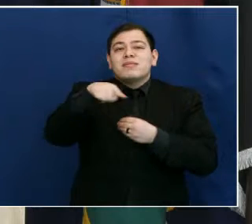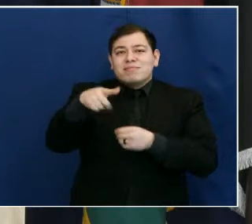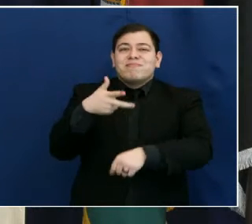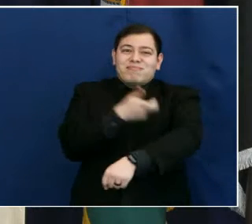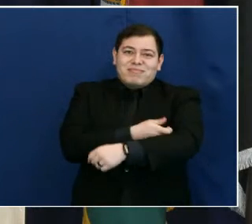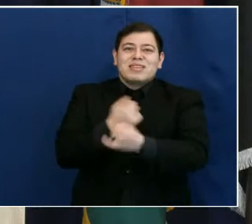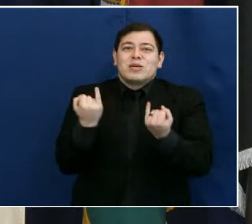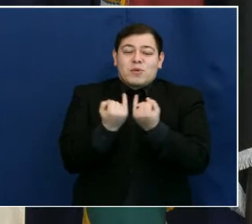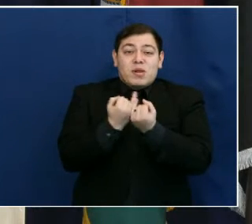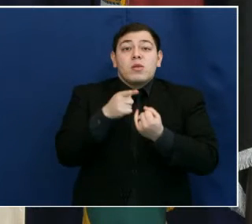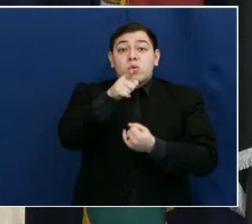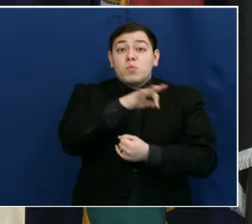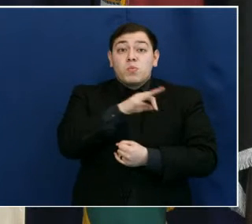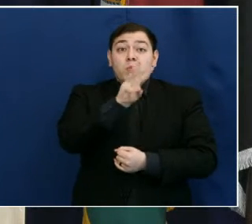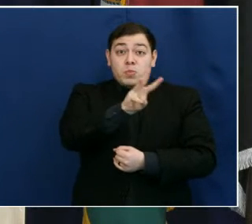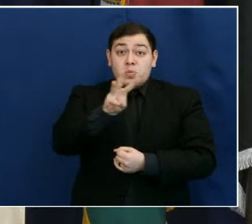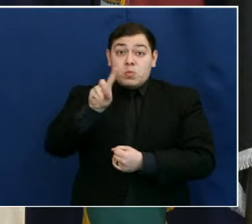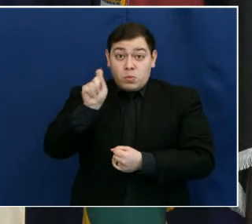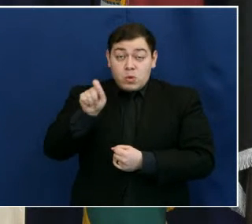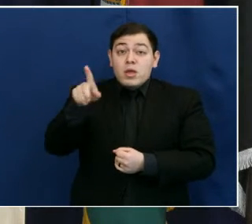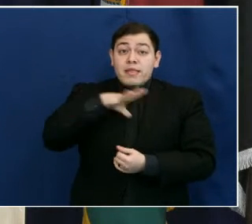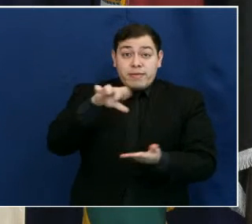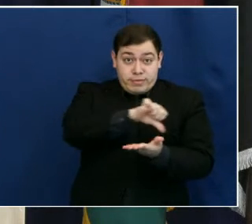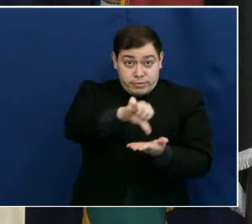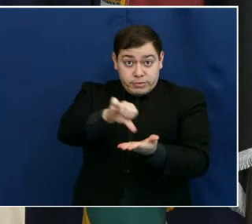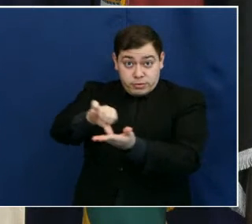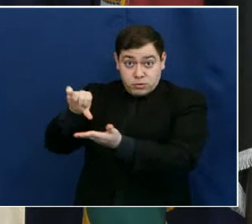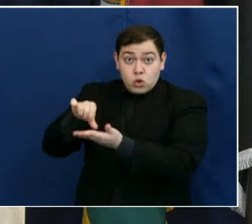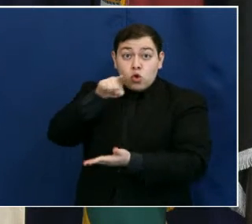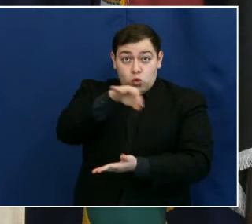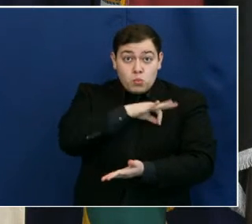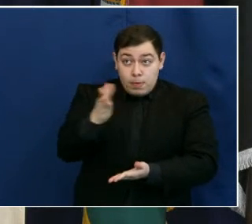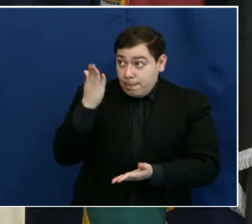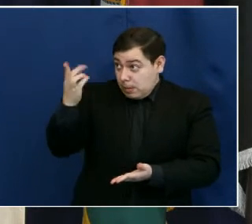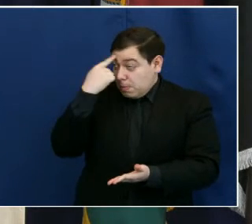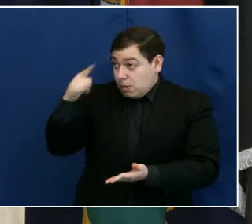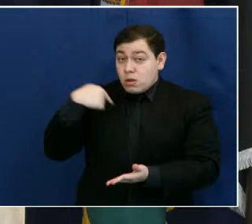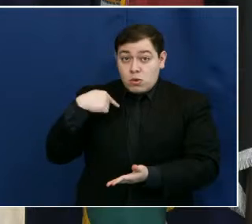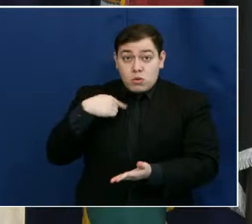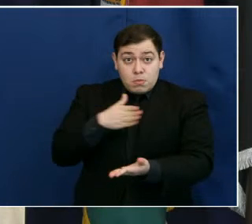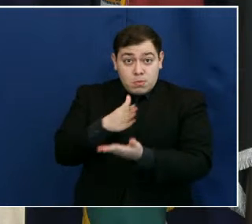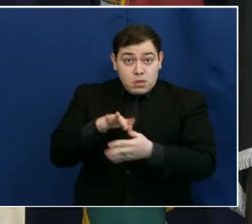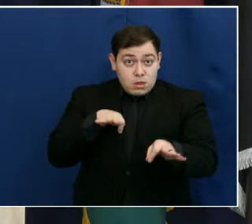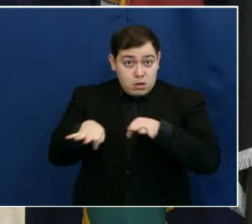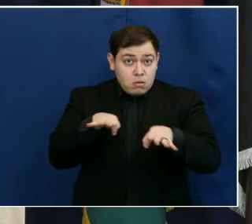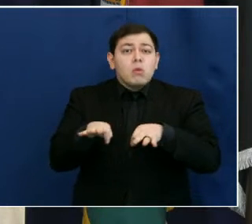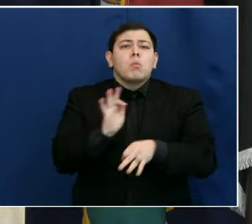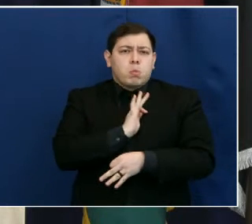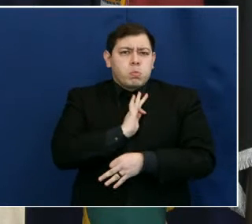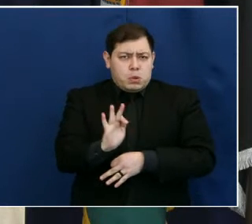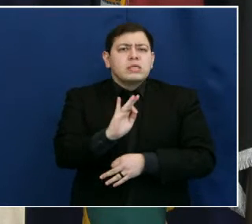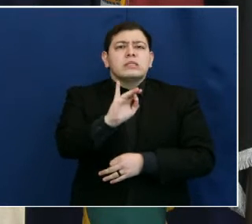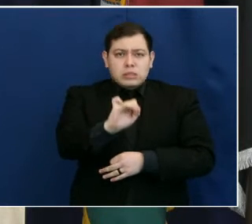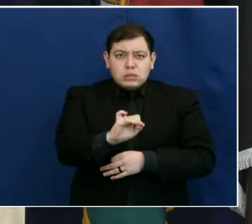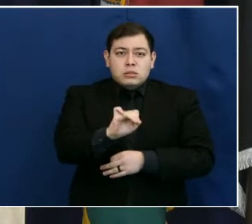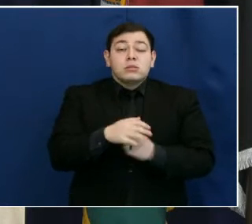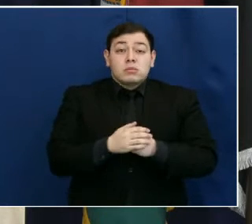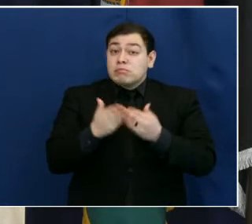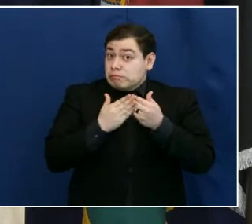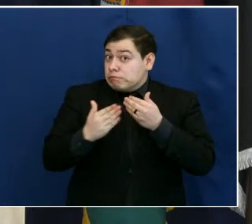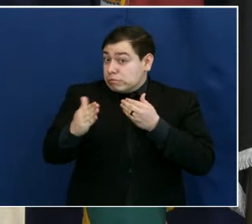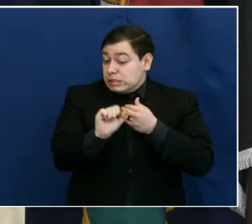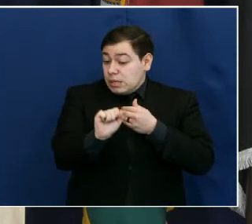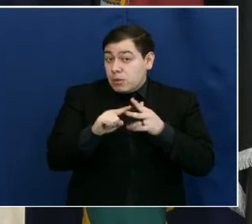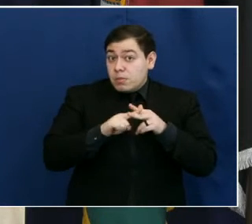vaccinationsd.com y luego vacunarse en uno de nuestros centros de vacunación comunitarios o las superestaciones. Es muy importante reconocer que va a haber